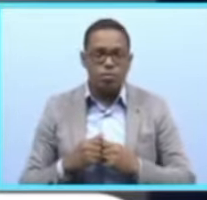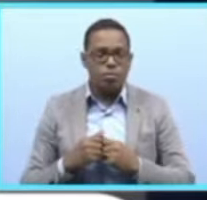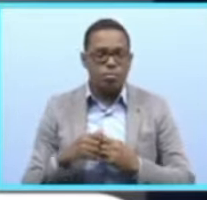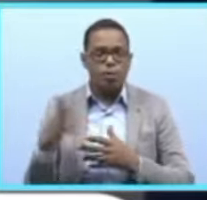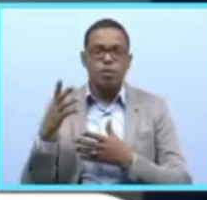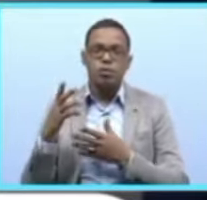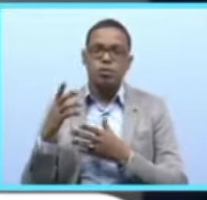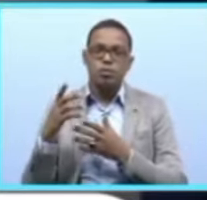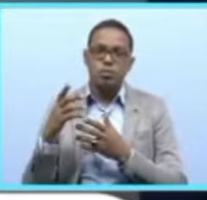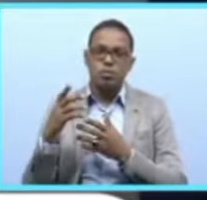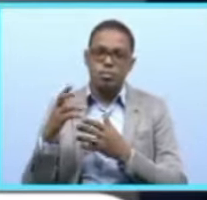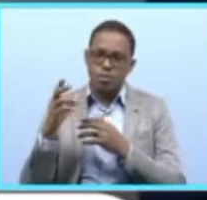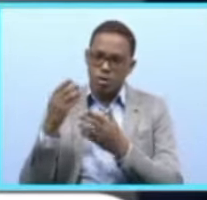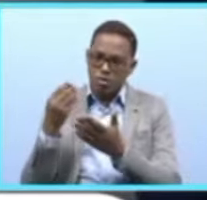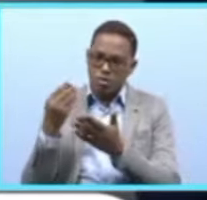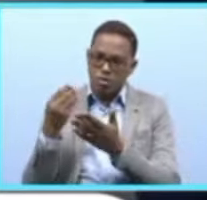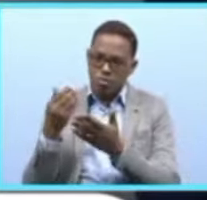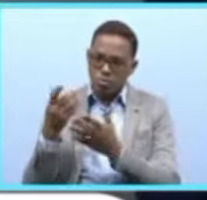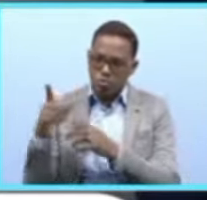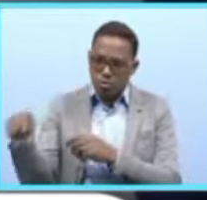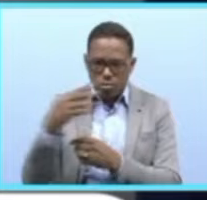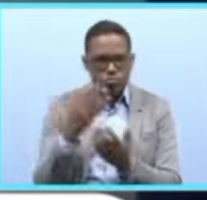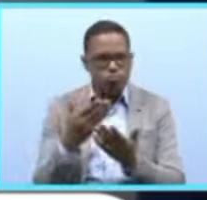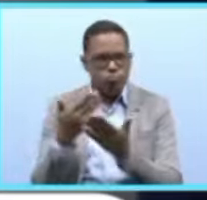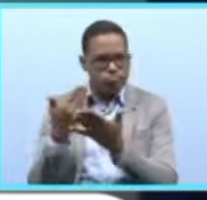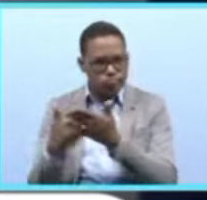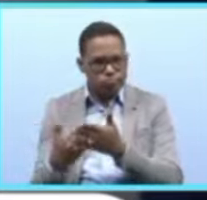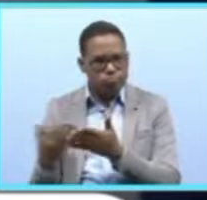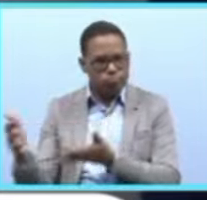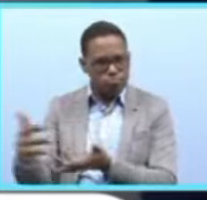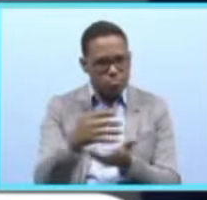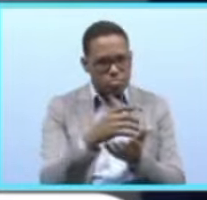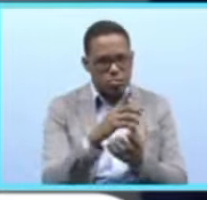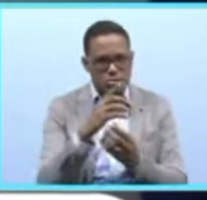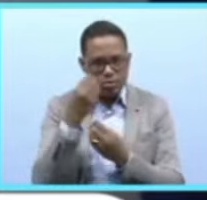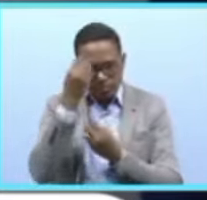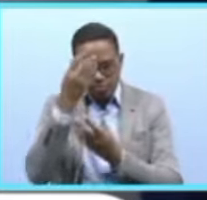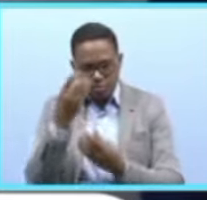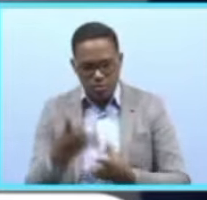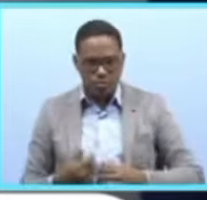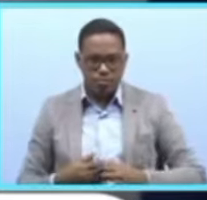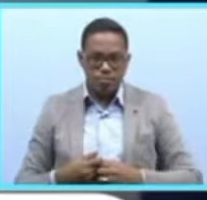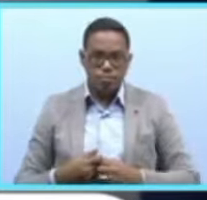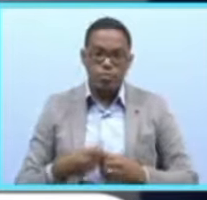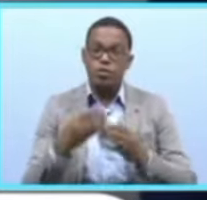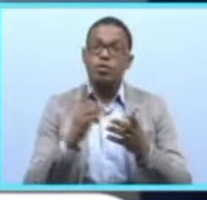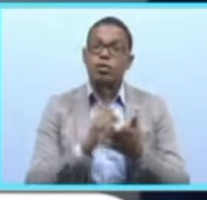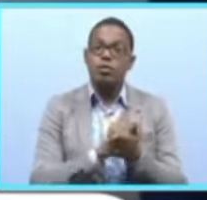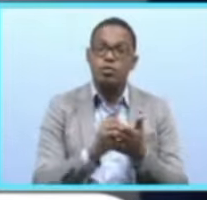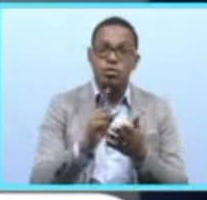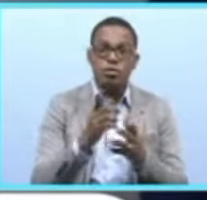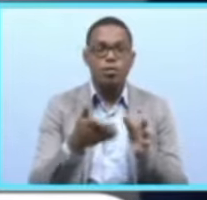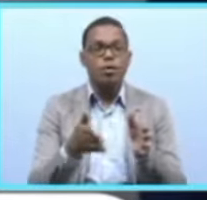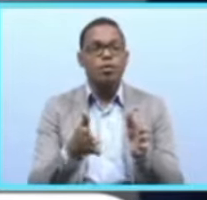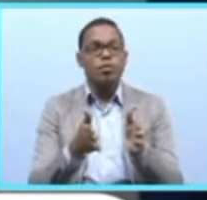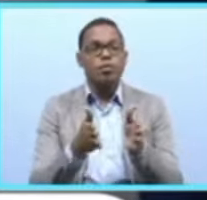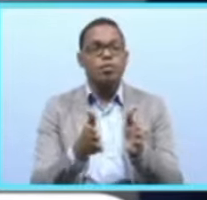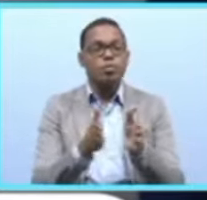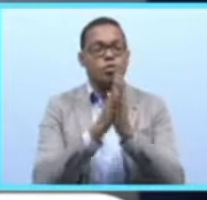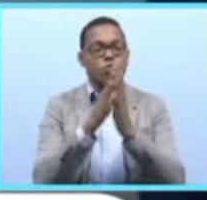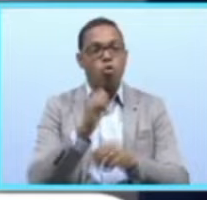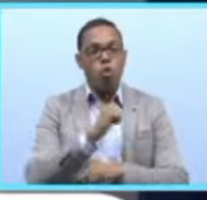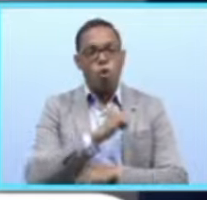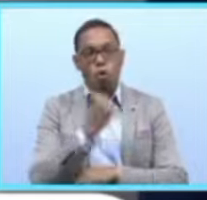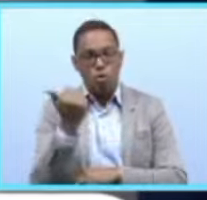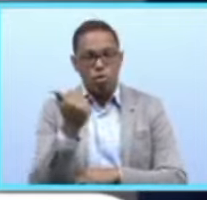recuperar, recoger sus arraigos. En el otro caso, en el transcurso de la semana, estaremos solicitando otra medida contra él